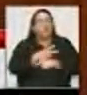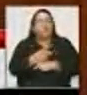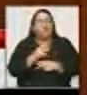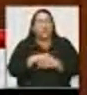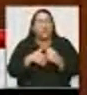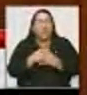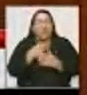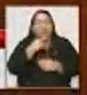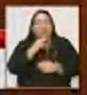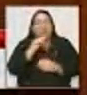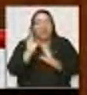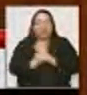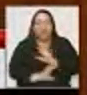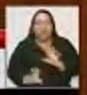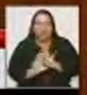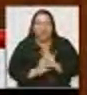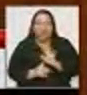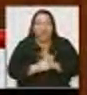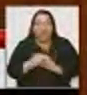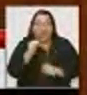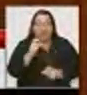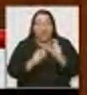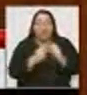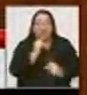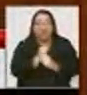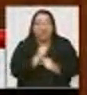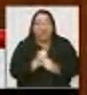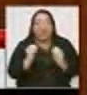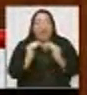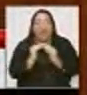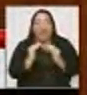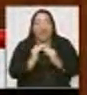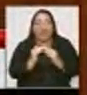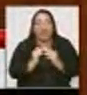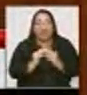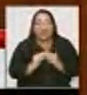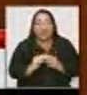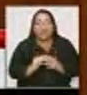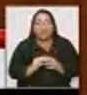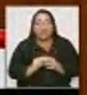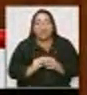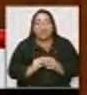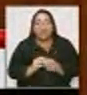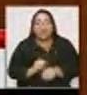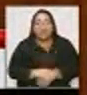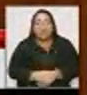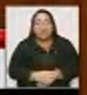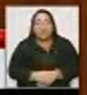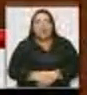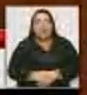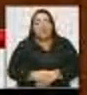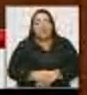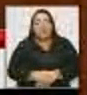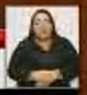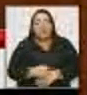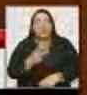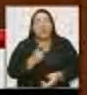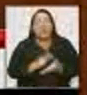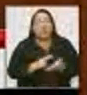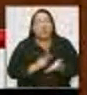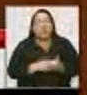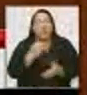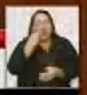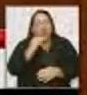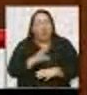contra las mujeres, la protección de los derechos de las trabajadoras del hogar, el aseguramiento en salud para las madres y salud